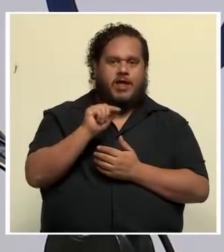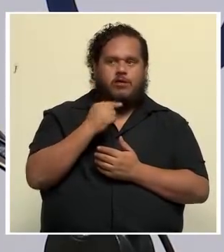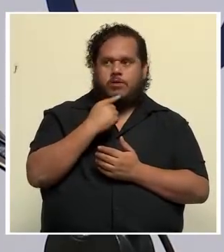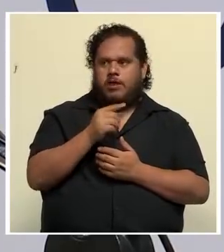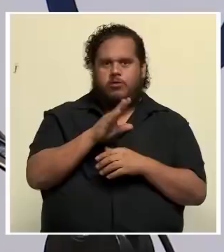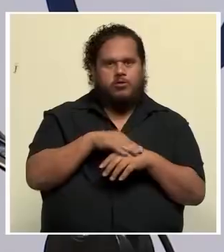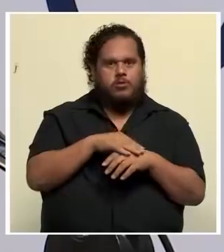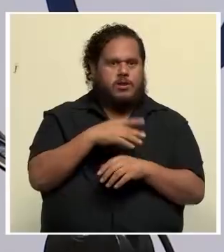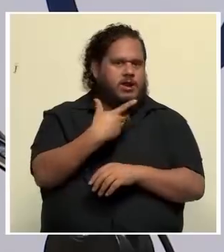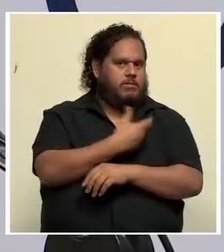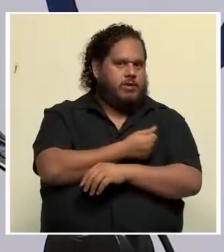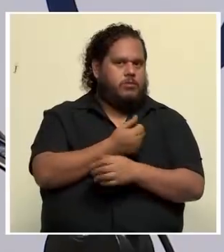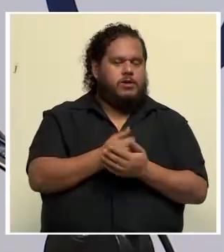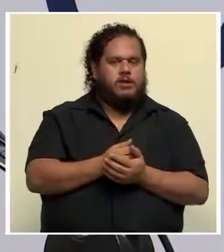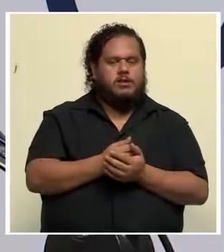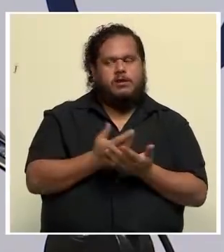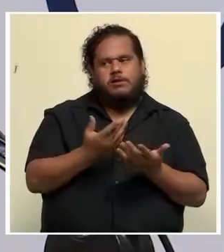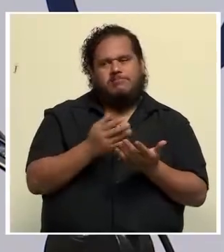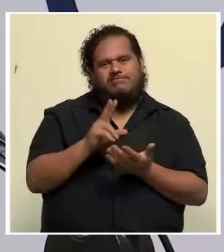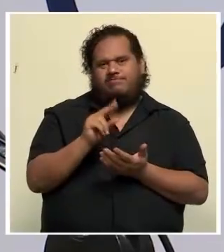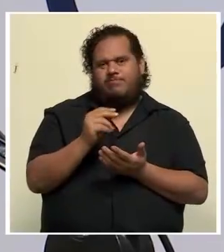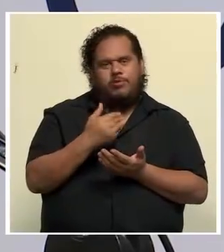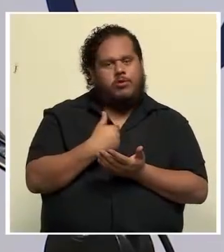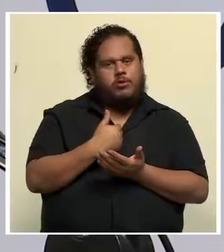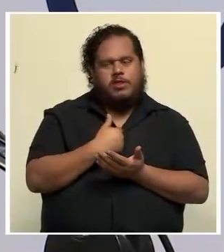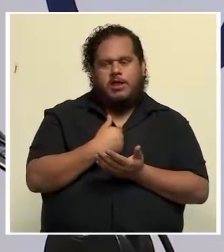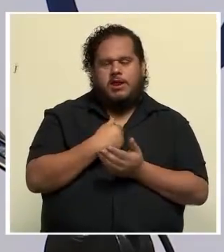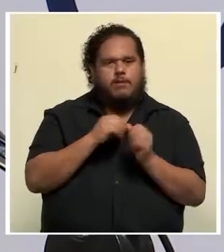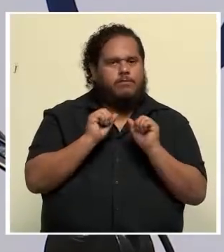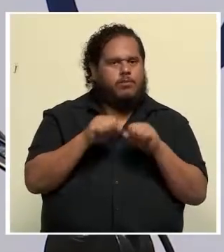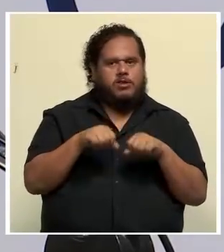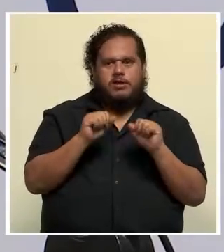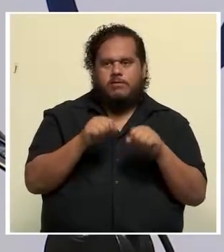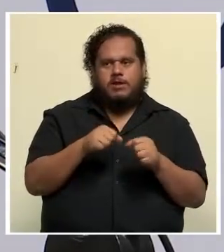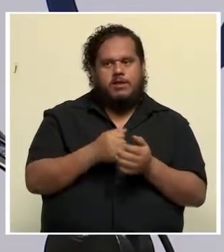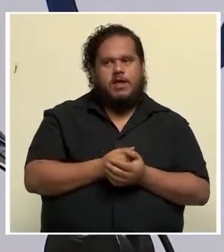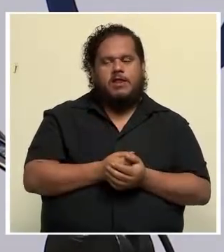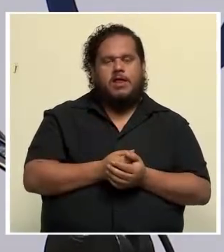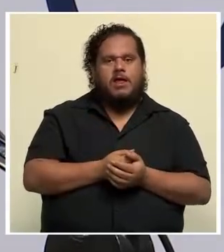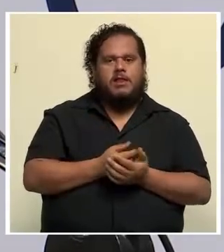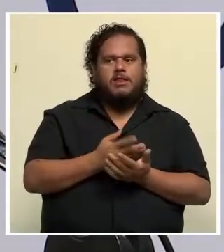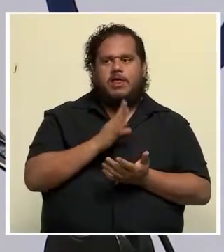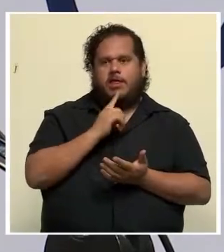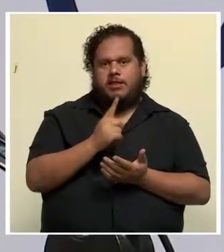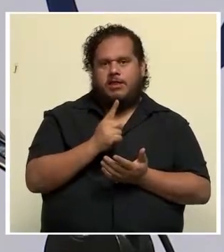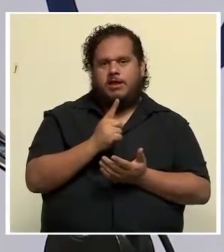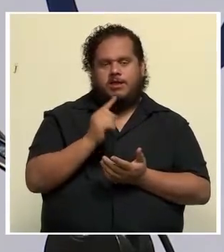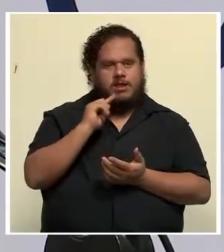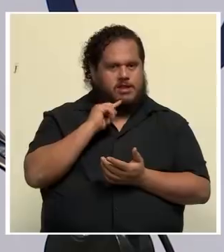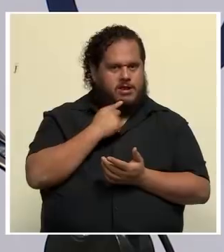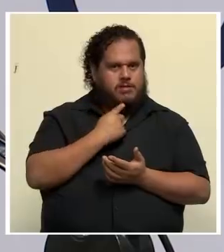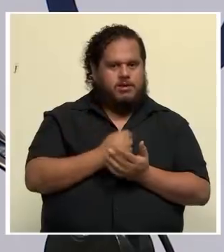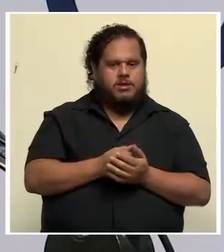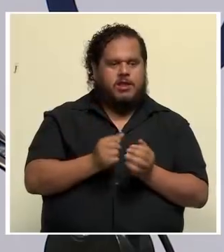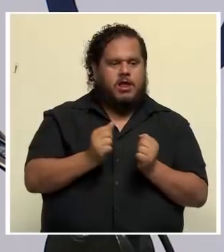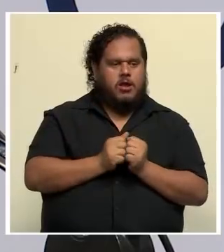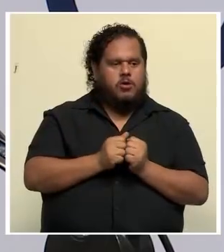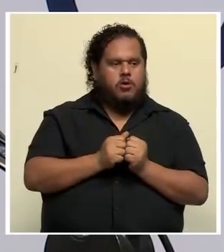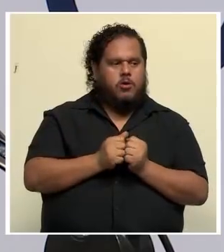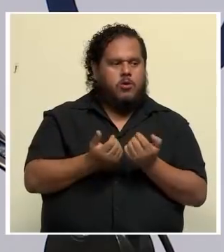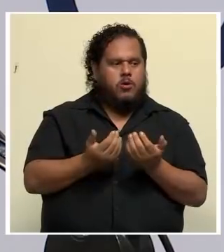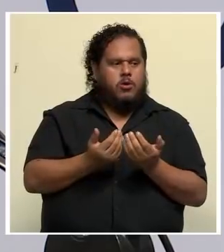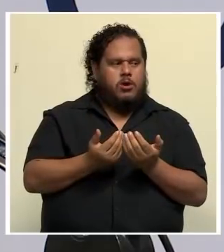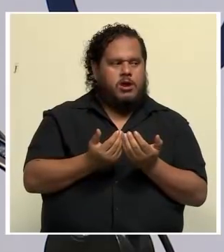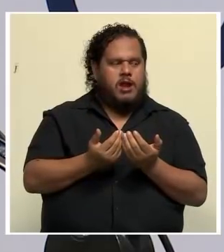sobre las vacunas, Gustavo, no tiene posibilidad de argumentarse seriamente con la